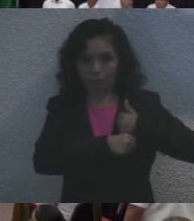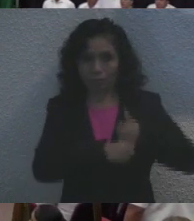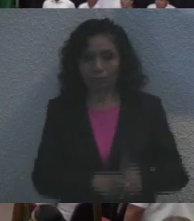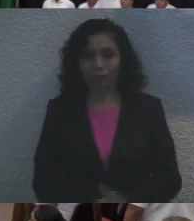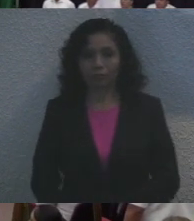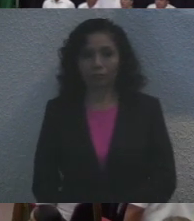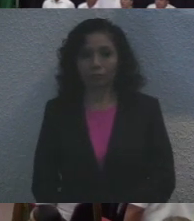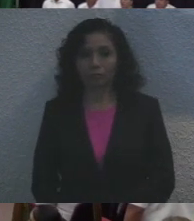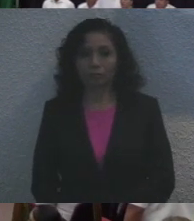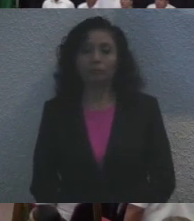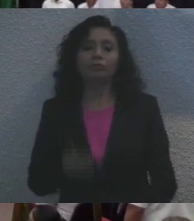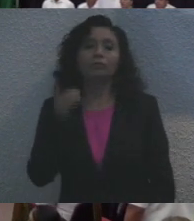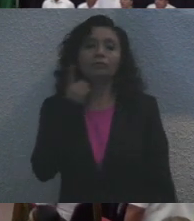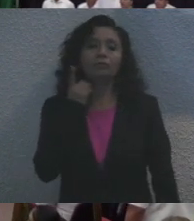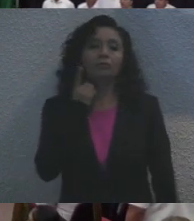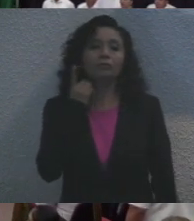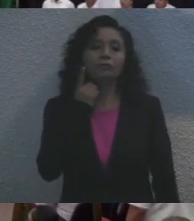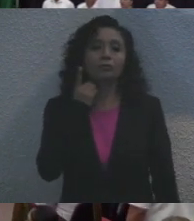a los diputados,